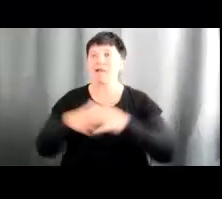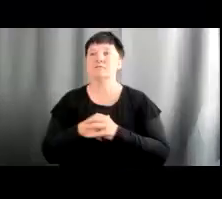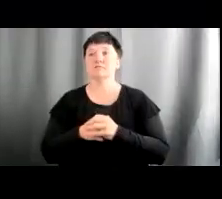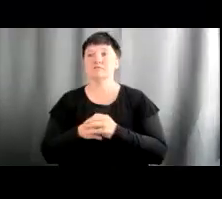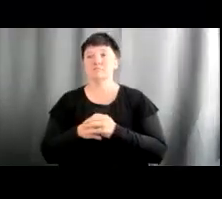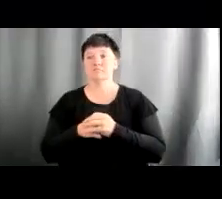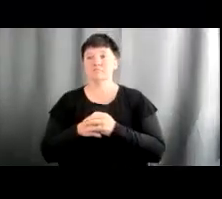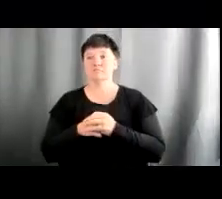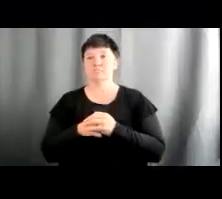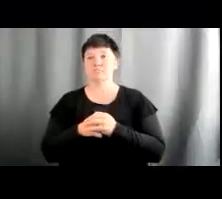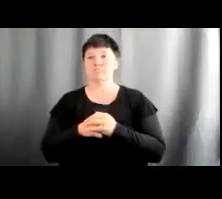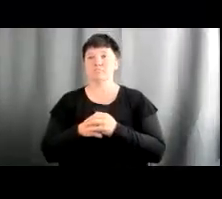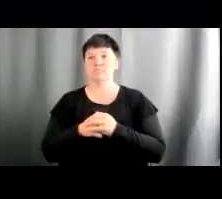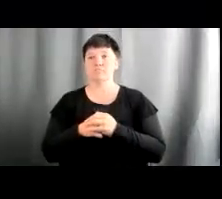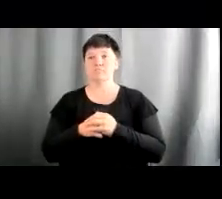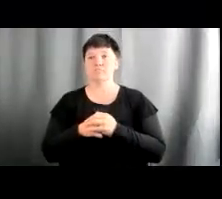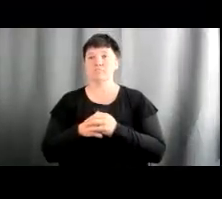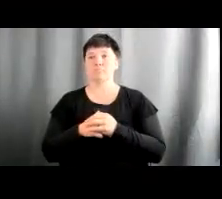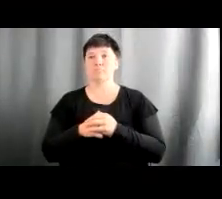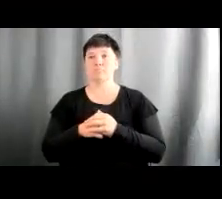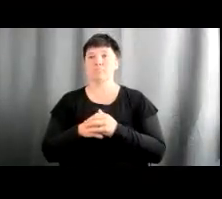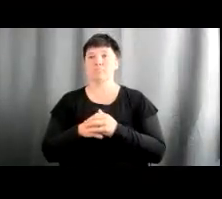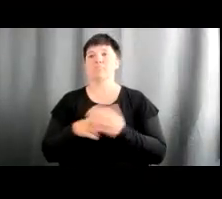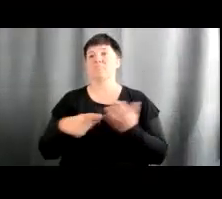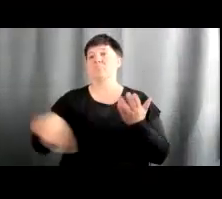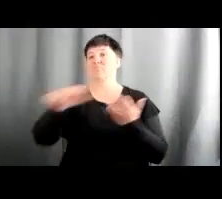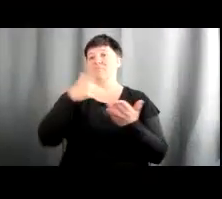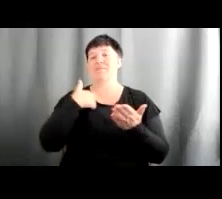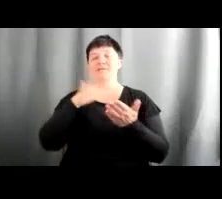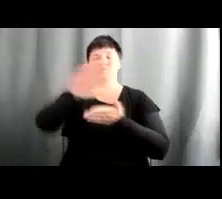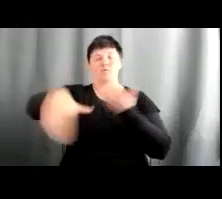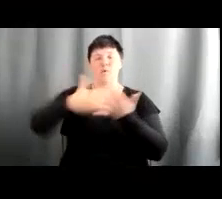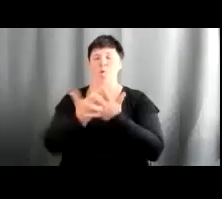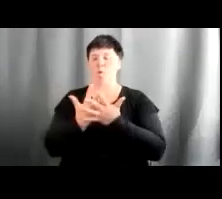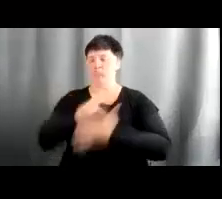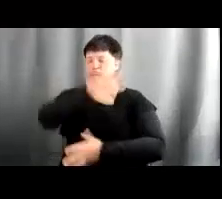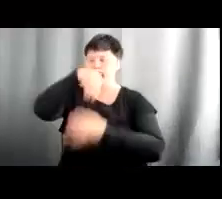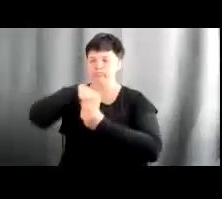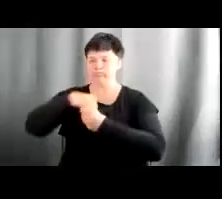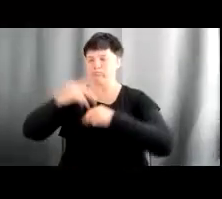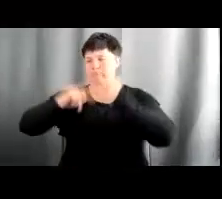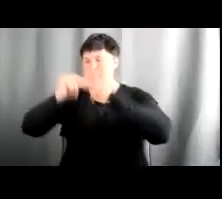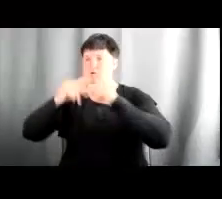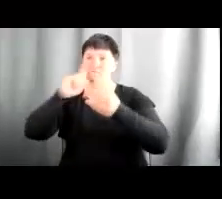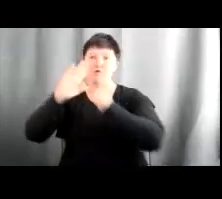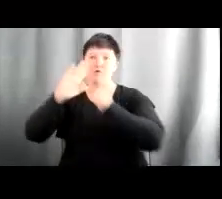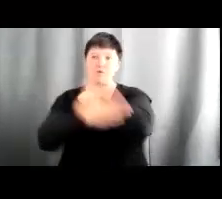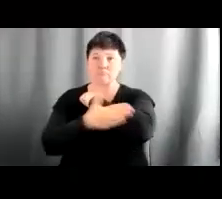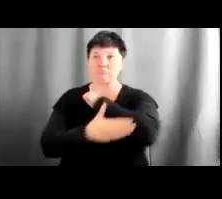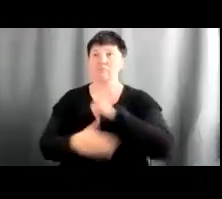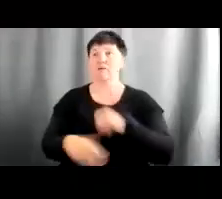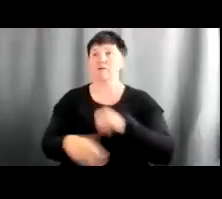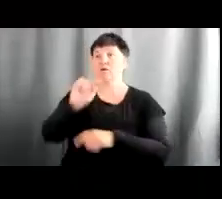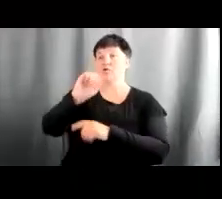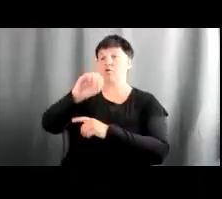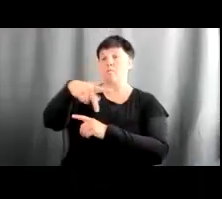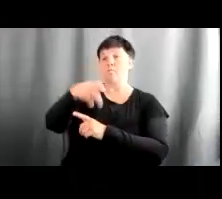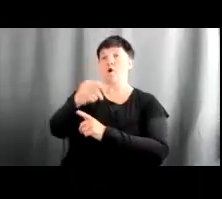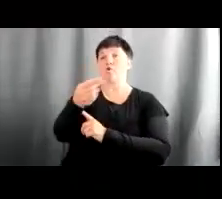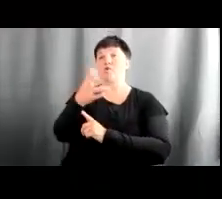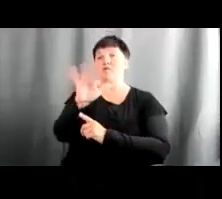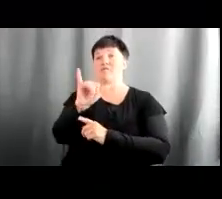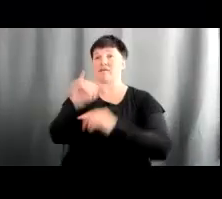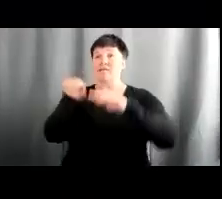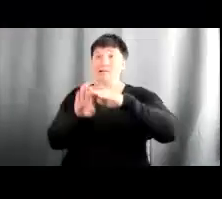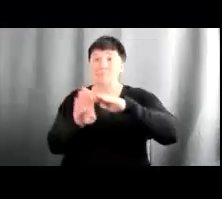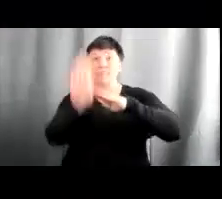interruptores. Básicamente, toda la infraestructura que se encuentra allí está cubierta, y la topografía, la pendiente media alta y luego